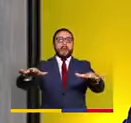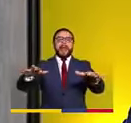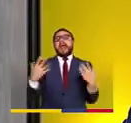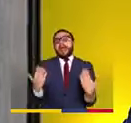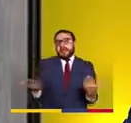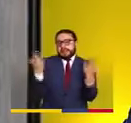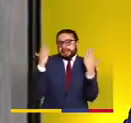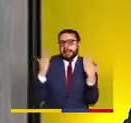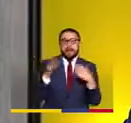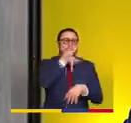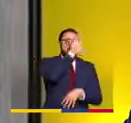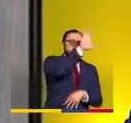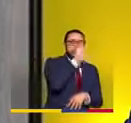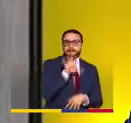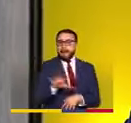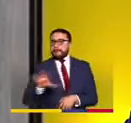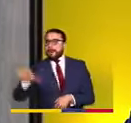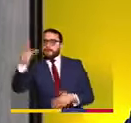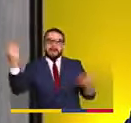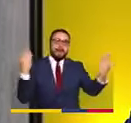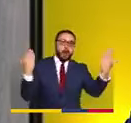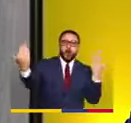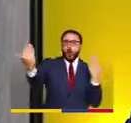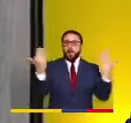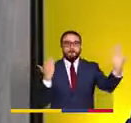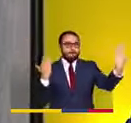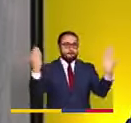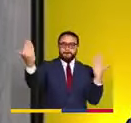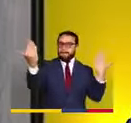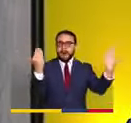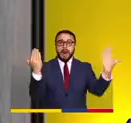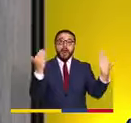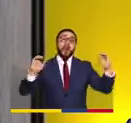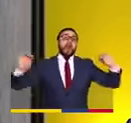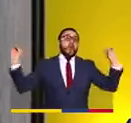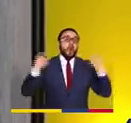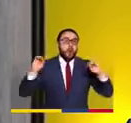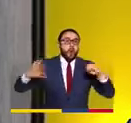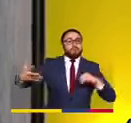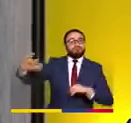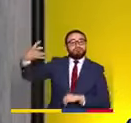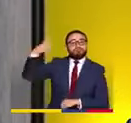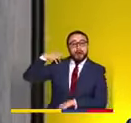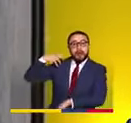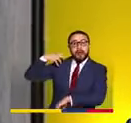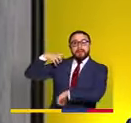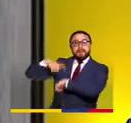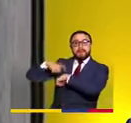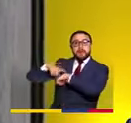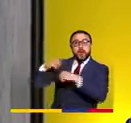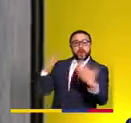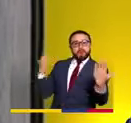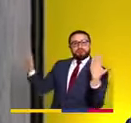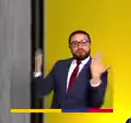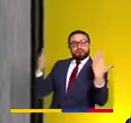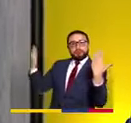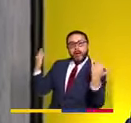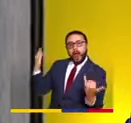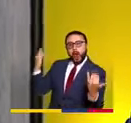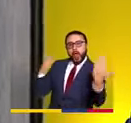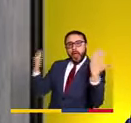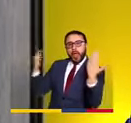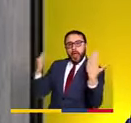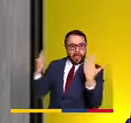comparar unos países con otros o unos tiempos de atrás con ahora y posibilitar lo que